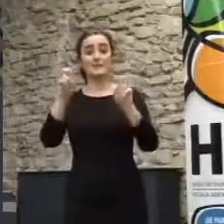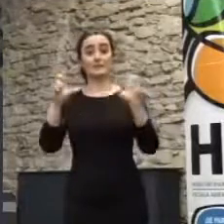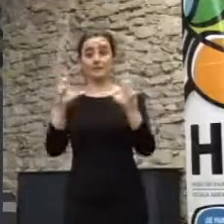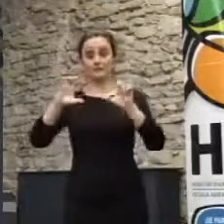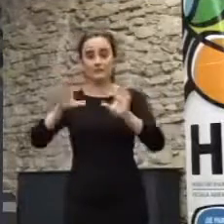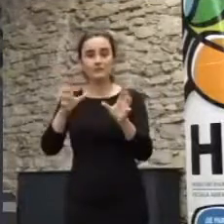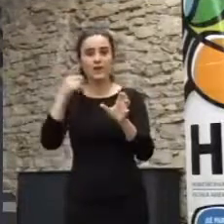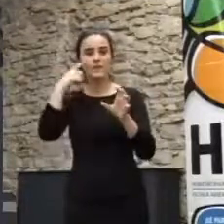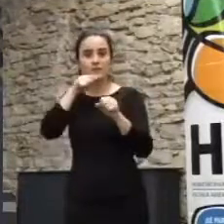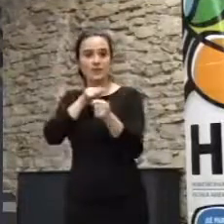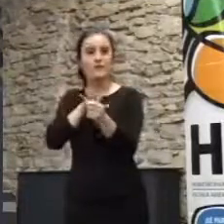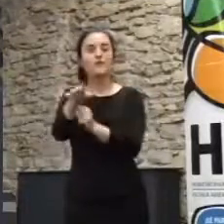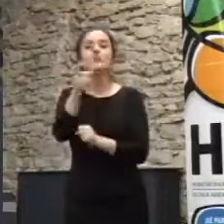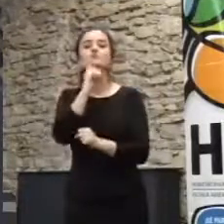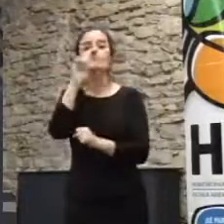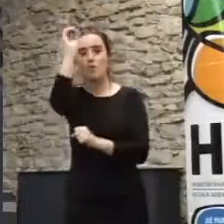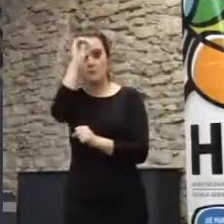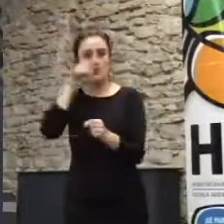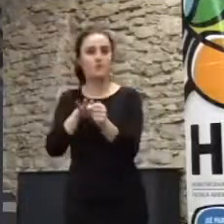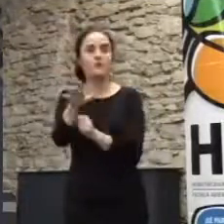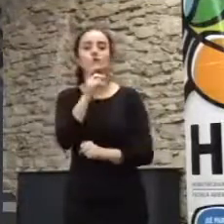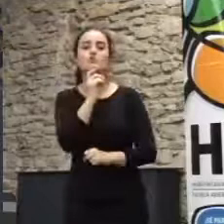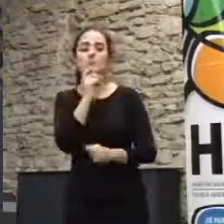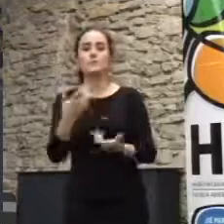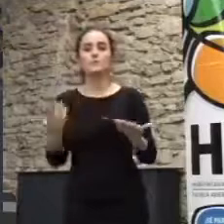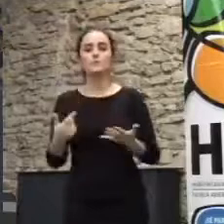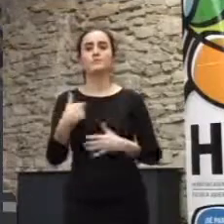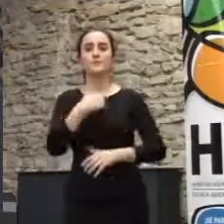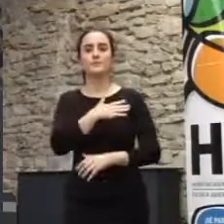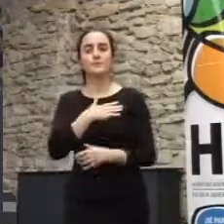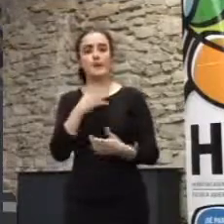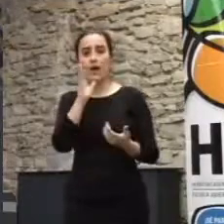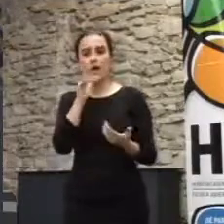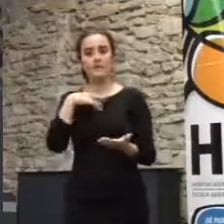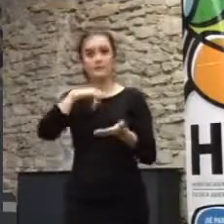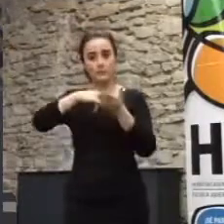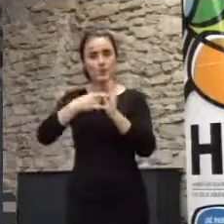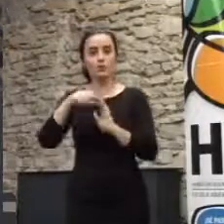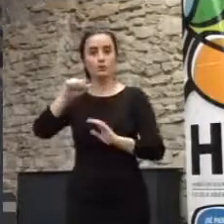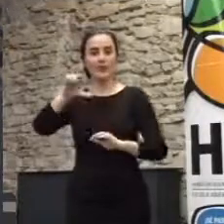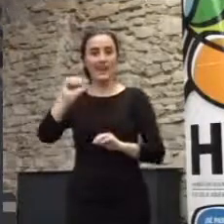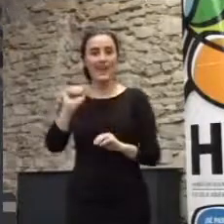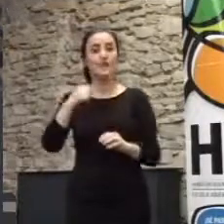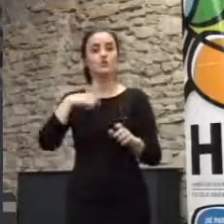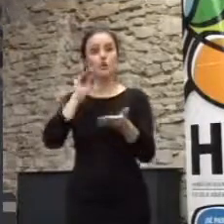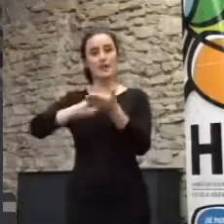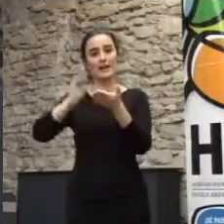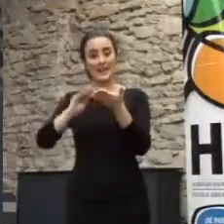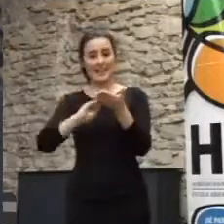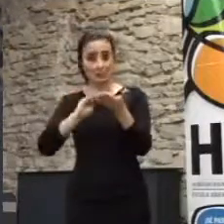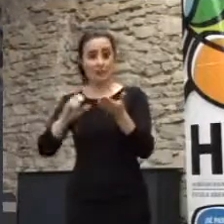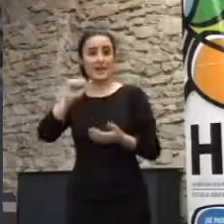en la generación de opinión pública. Y de paso, bueno, yo ahora mismo estoy inmersa en el proyecto Alea, soy redactora de